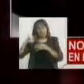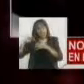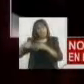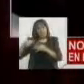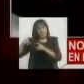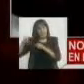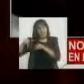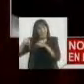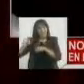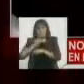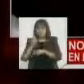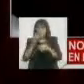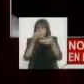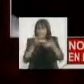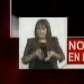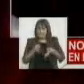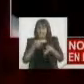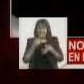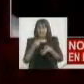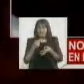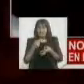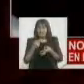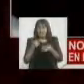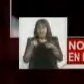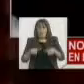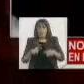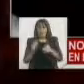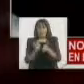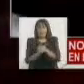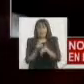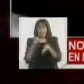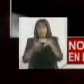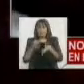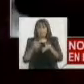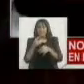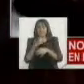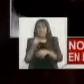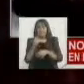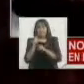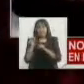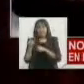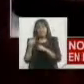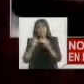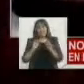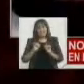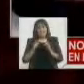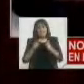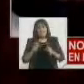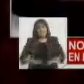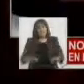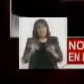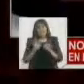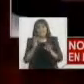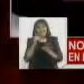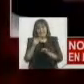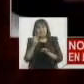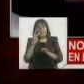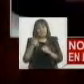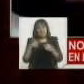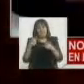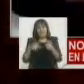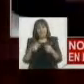ahí, no cumpliese un acuerdo de esta Corte. Pero ese es uno de los escenarios importantes que hemos